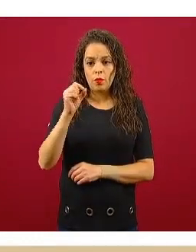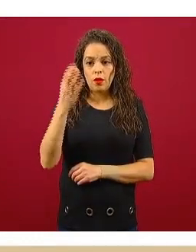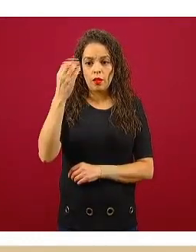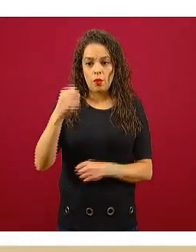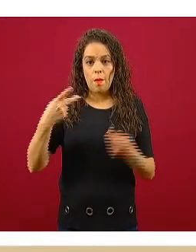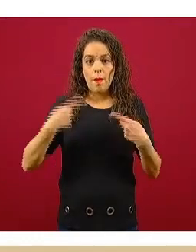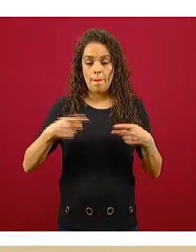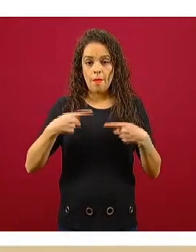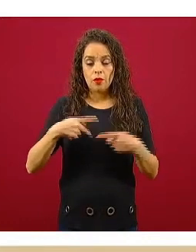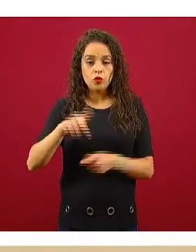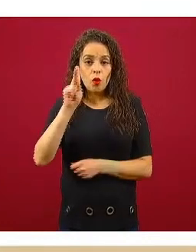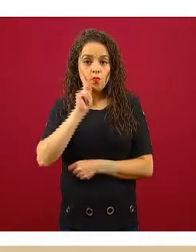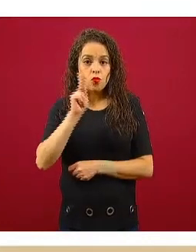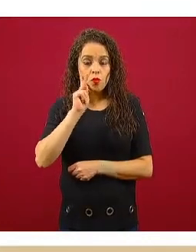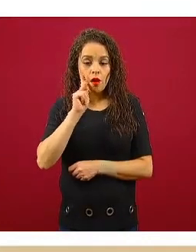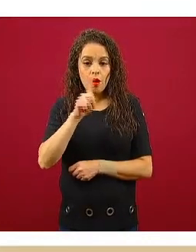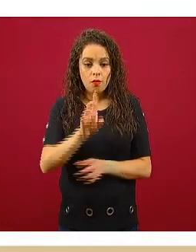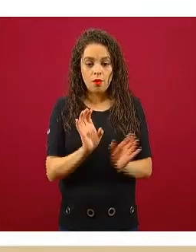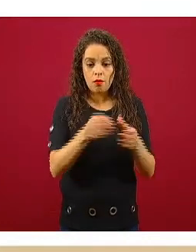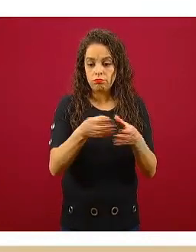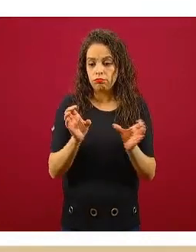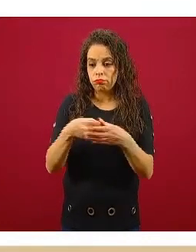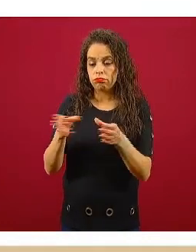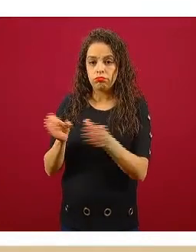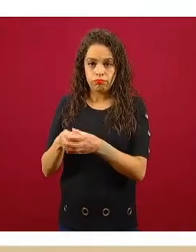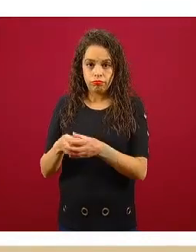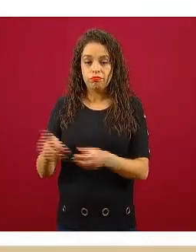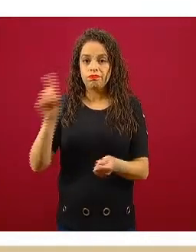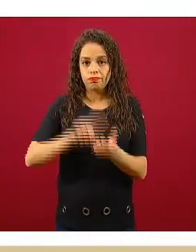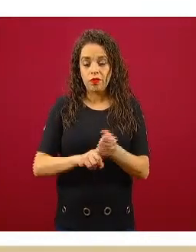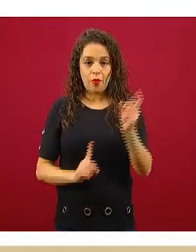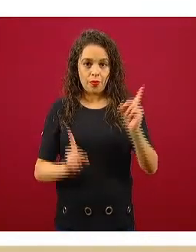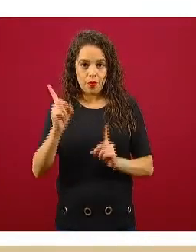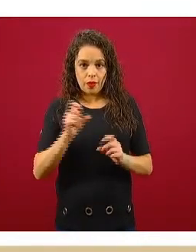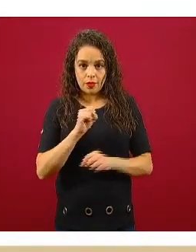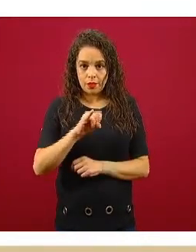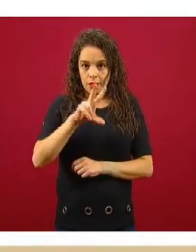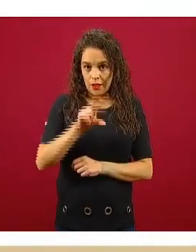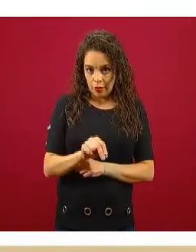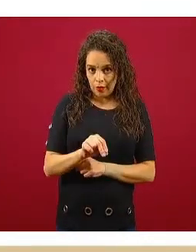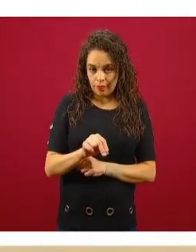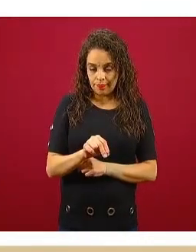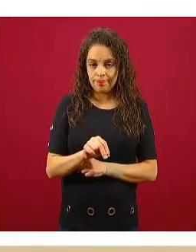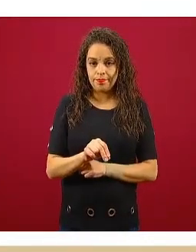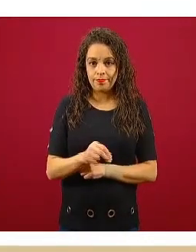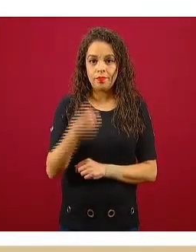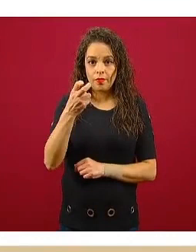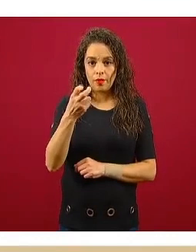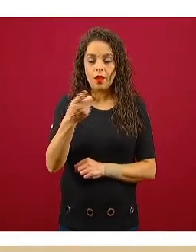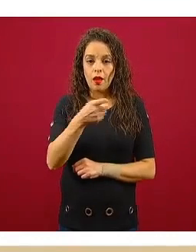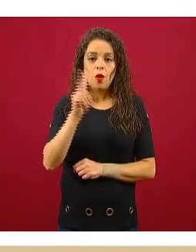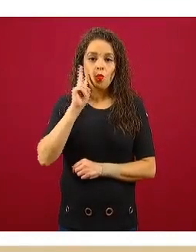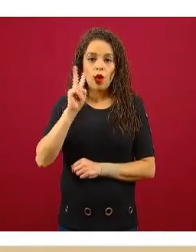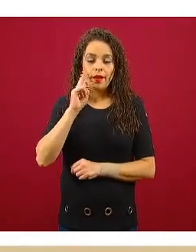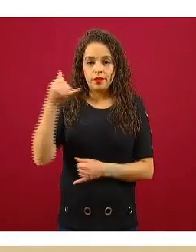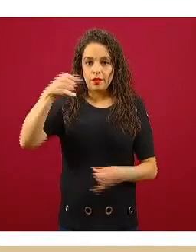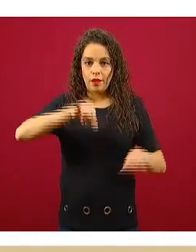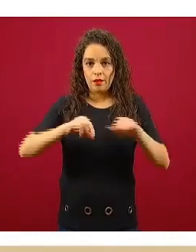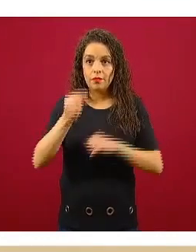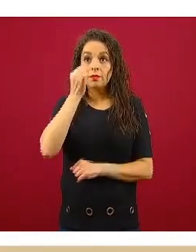235.129 personas que fueron clasificadas como casos sospechosos y por lo tanto se les tomó una muestra. Así